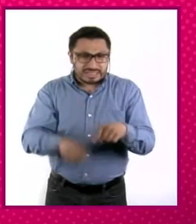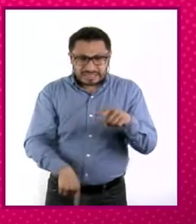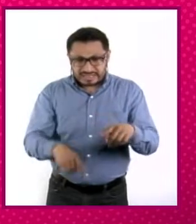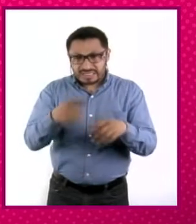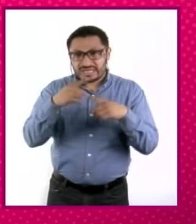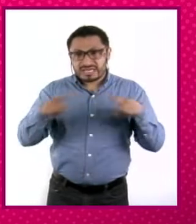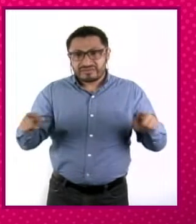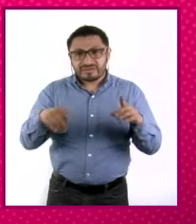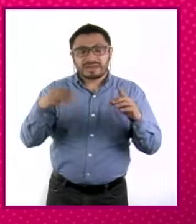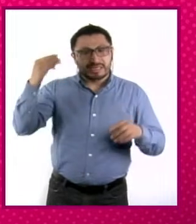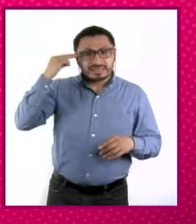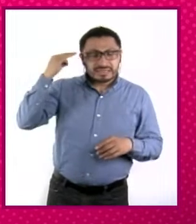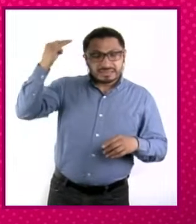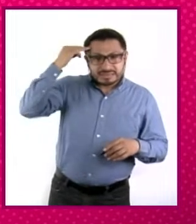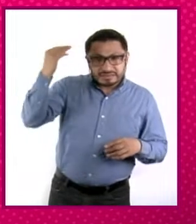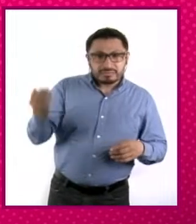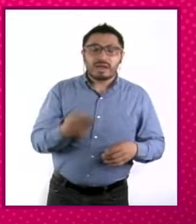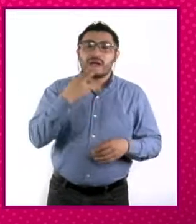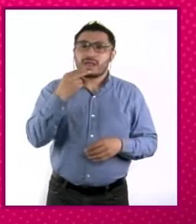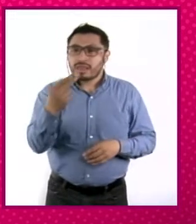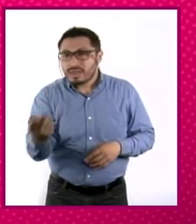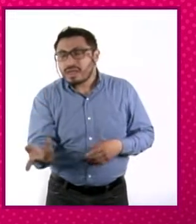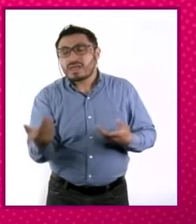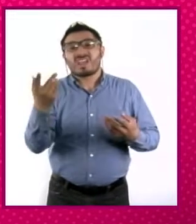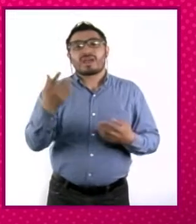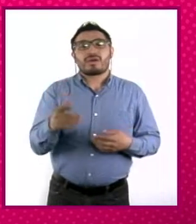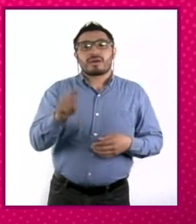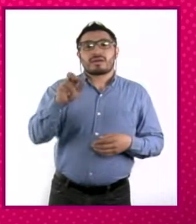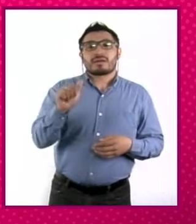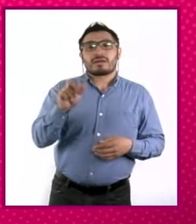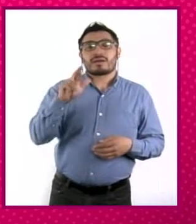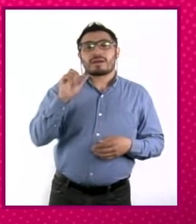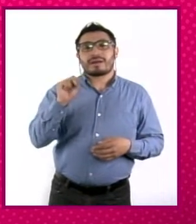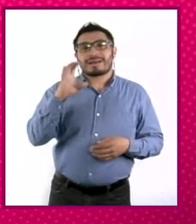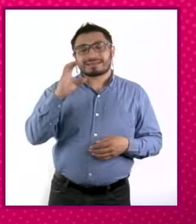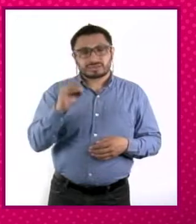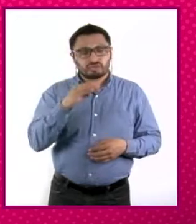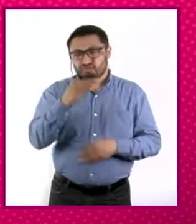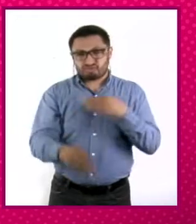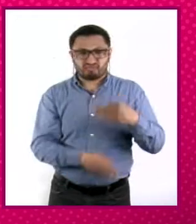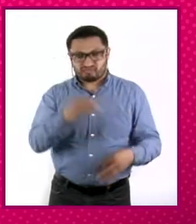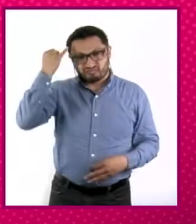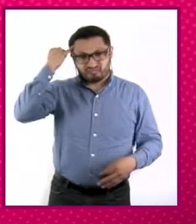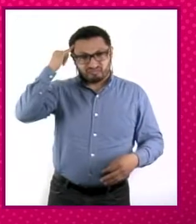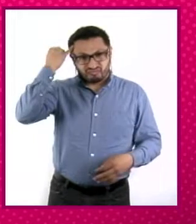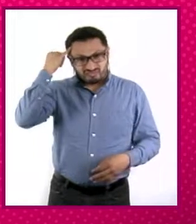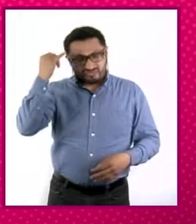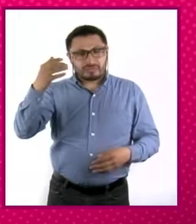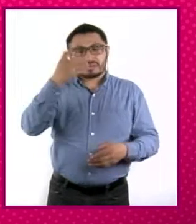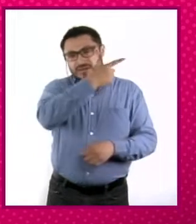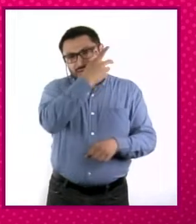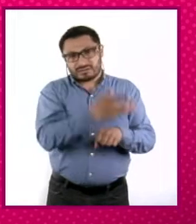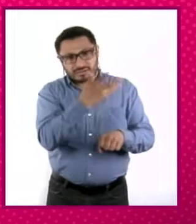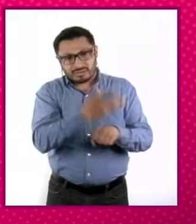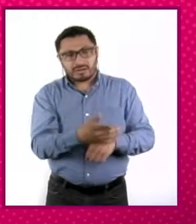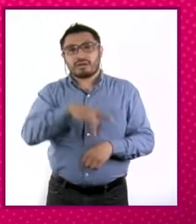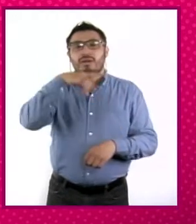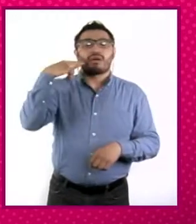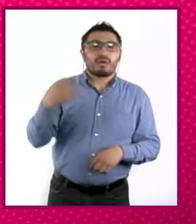entre mayas y náhuatl y tarascos o todos los indios de lo que ahora es Estados Unidos,